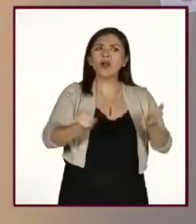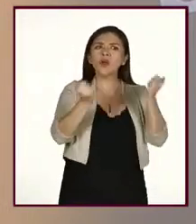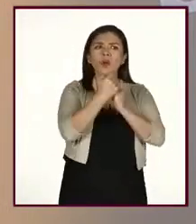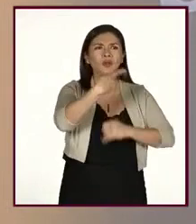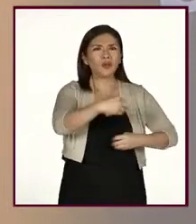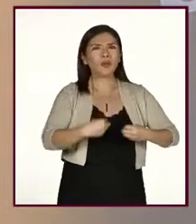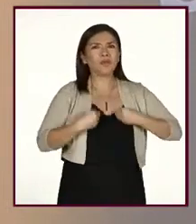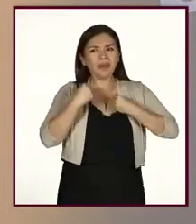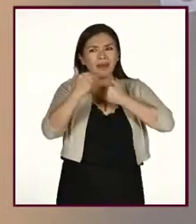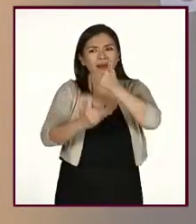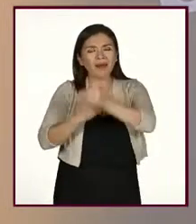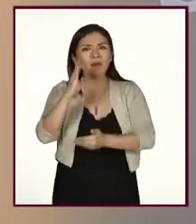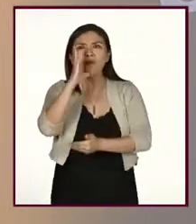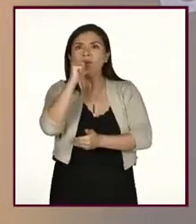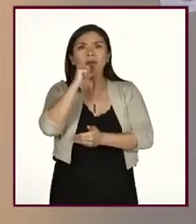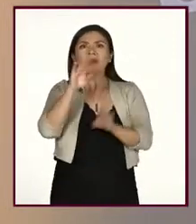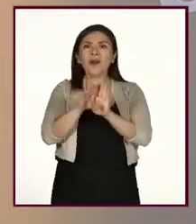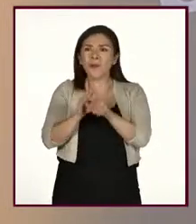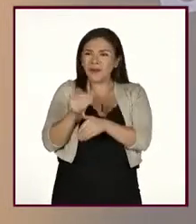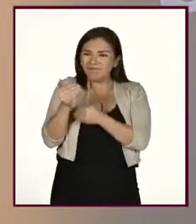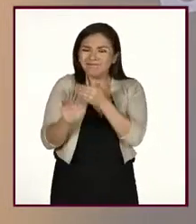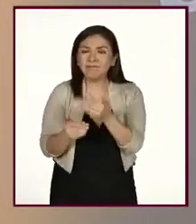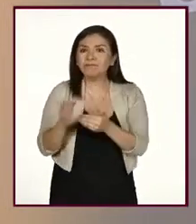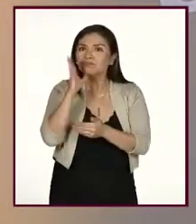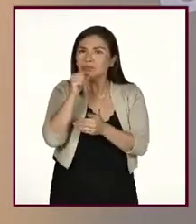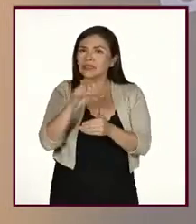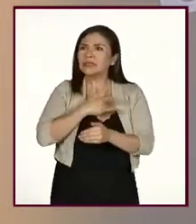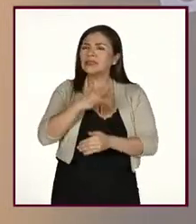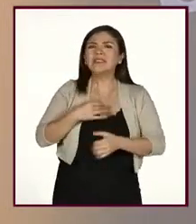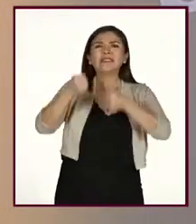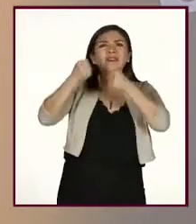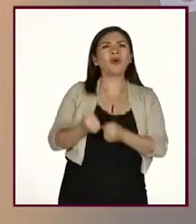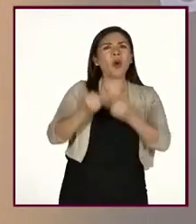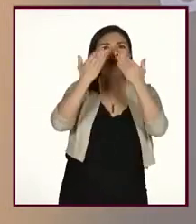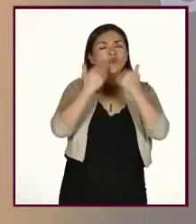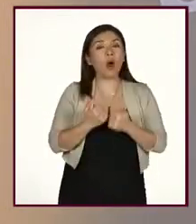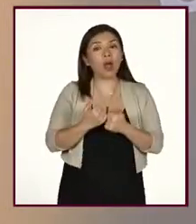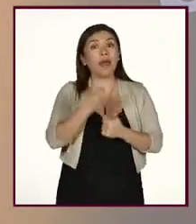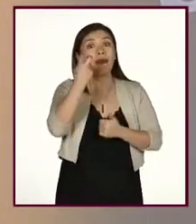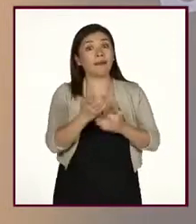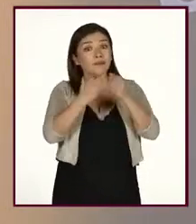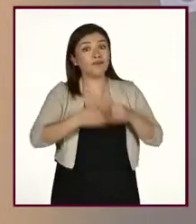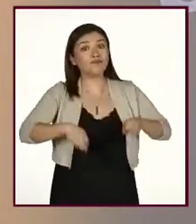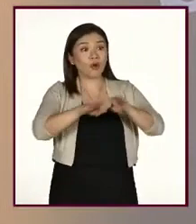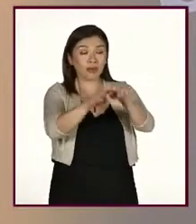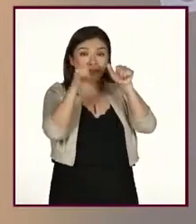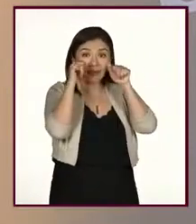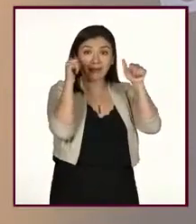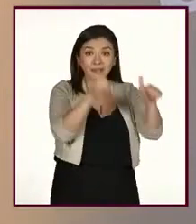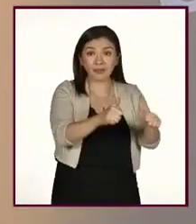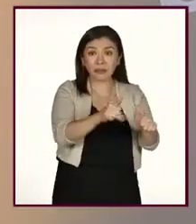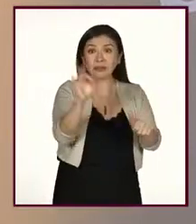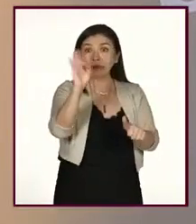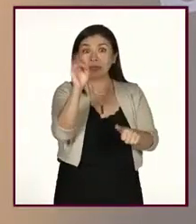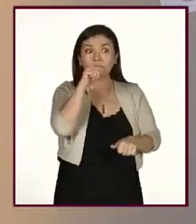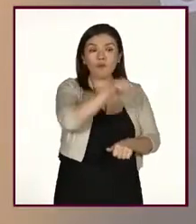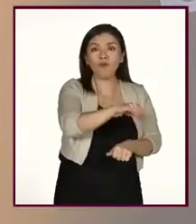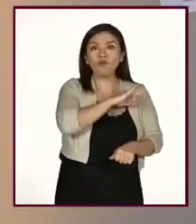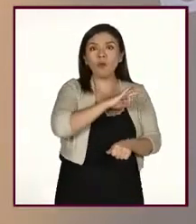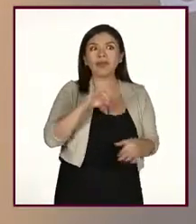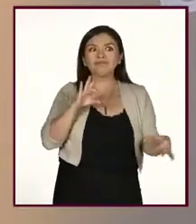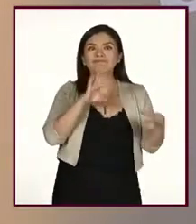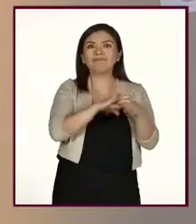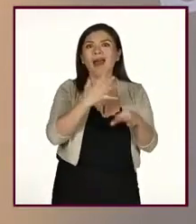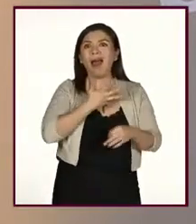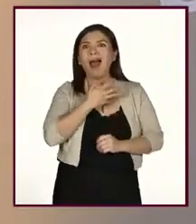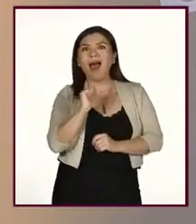y no les permiten realizar acciones cotidianas con seguridad, es importante tomar atención, ya que podría relacionarse